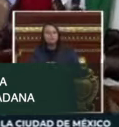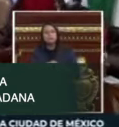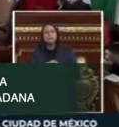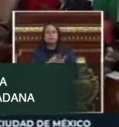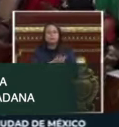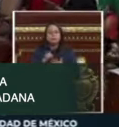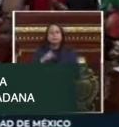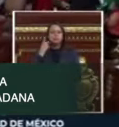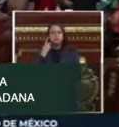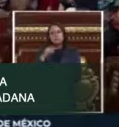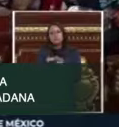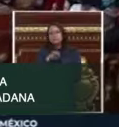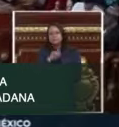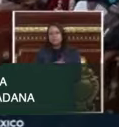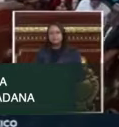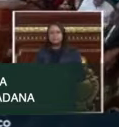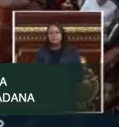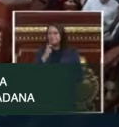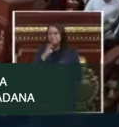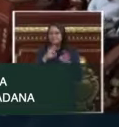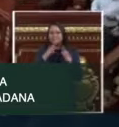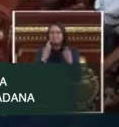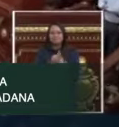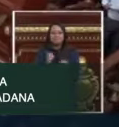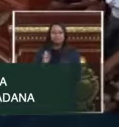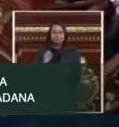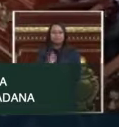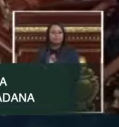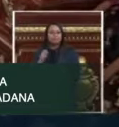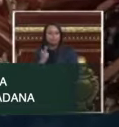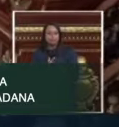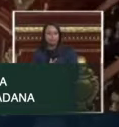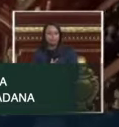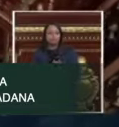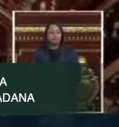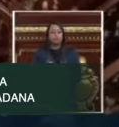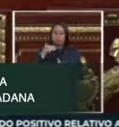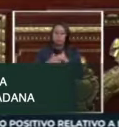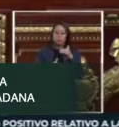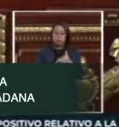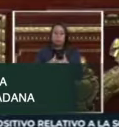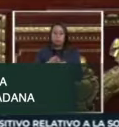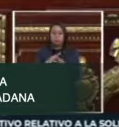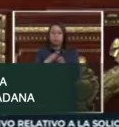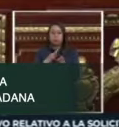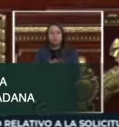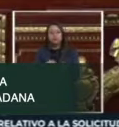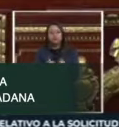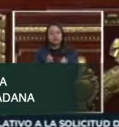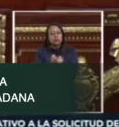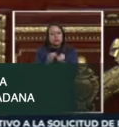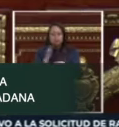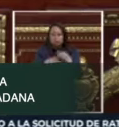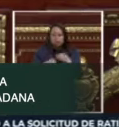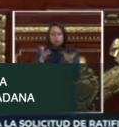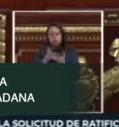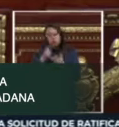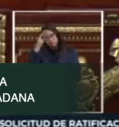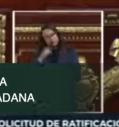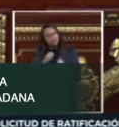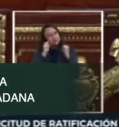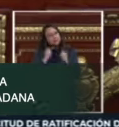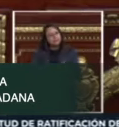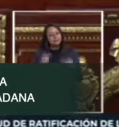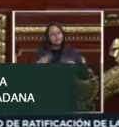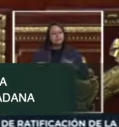de la Comisión de Asuntos Político-Electorales, el diputado Temístocles Villanueva señaló que tras haberse desahogado el